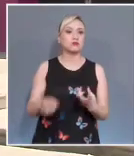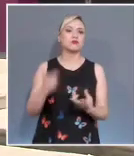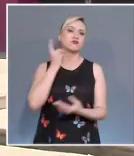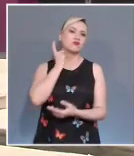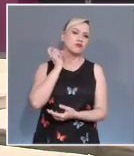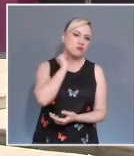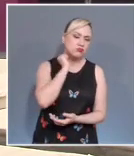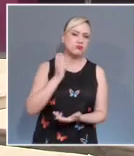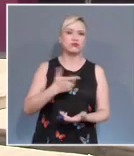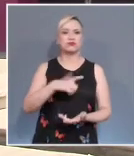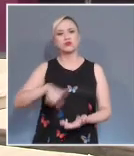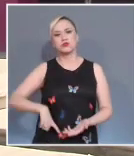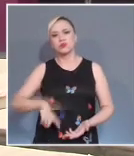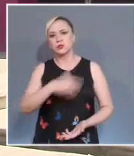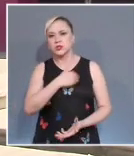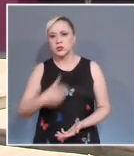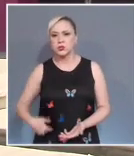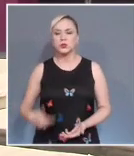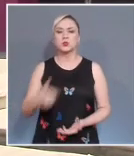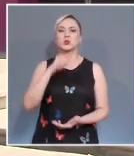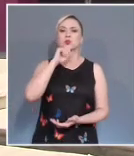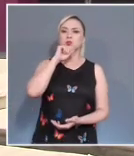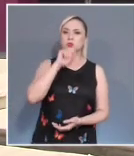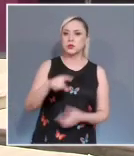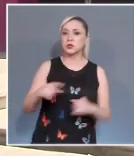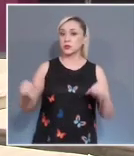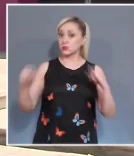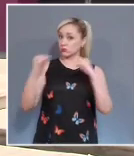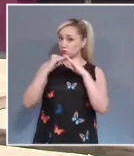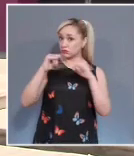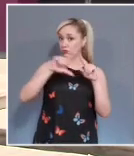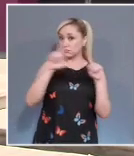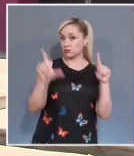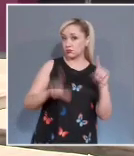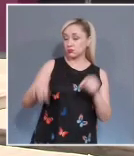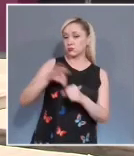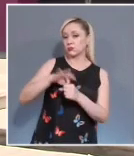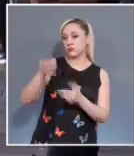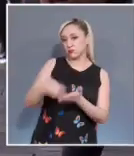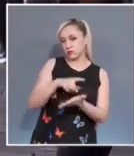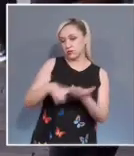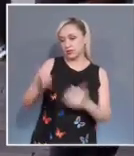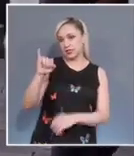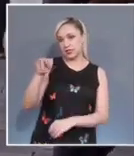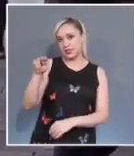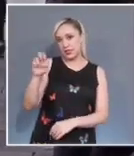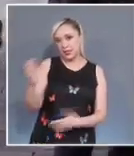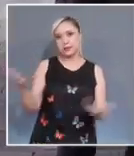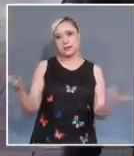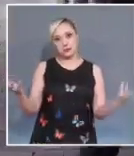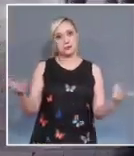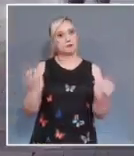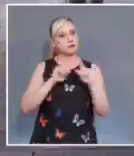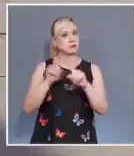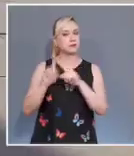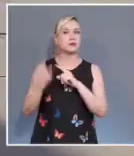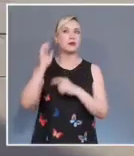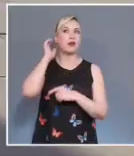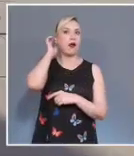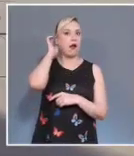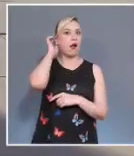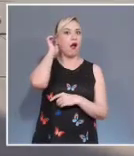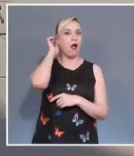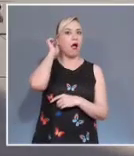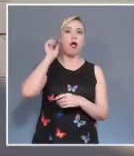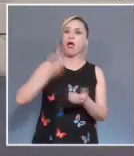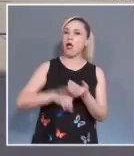locales, así como también por el Instituto Nacional Electoral, entre otros. Esta decisión impacta en los 161 recursos